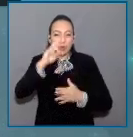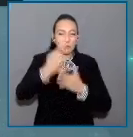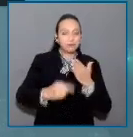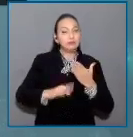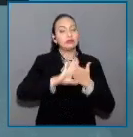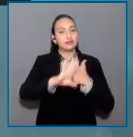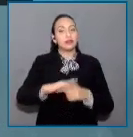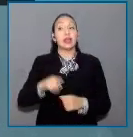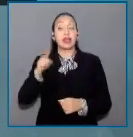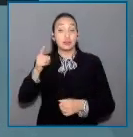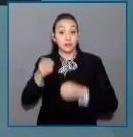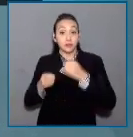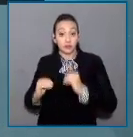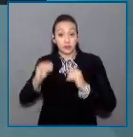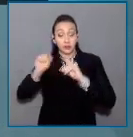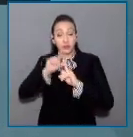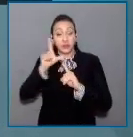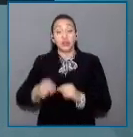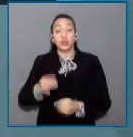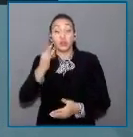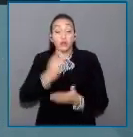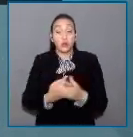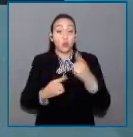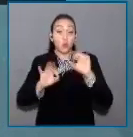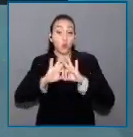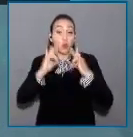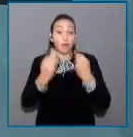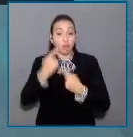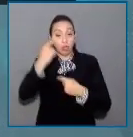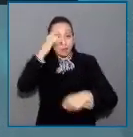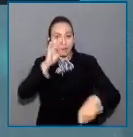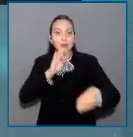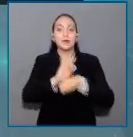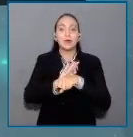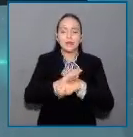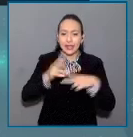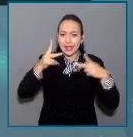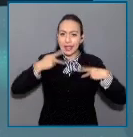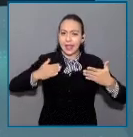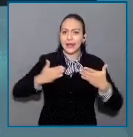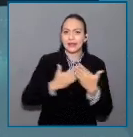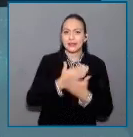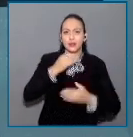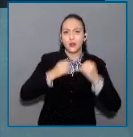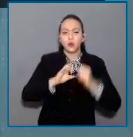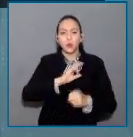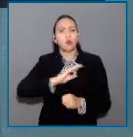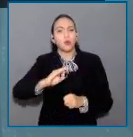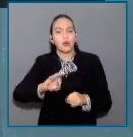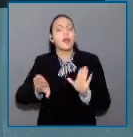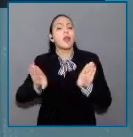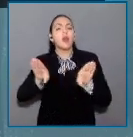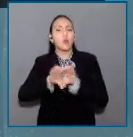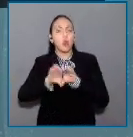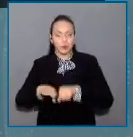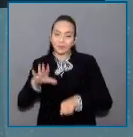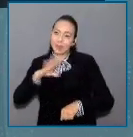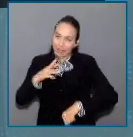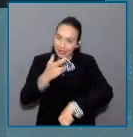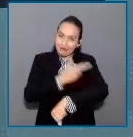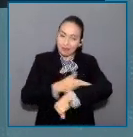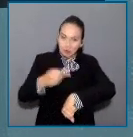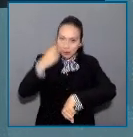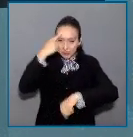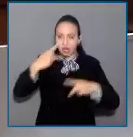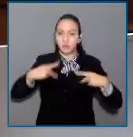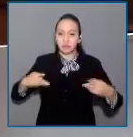para defender el Estado de Derecho o el derecho a la justicia en México frente a los retrocesos que implica este cambio. La